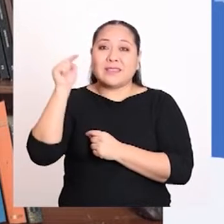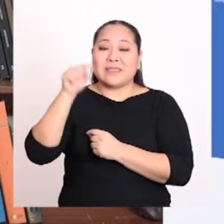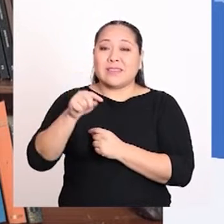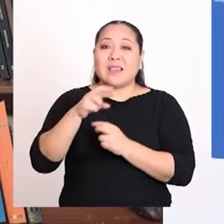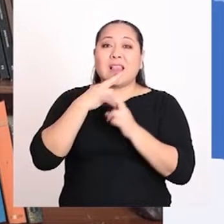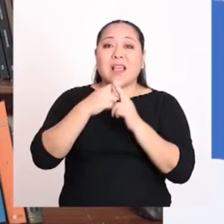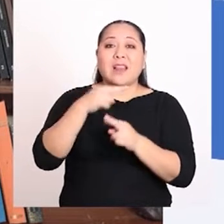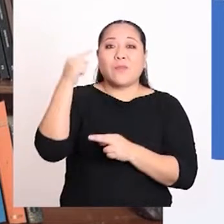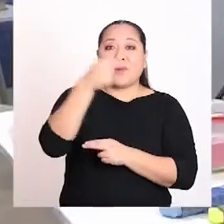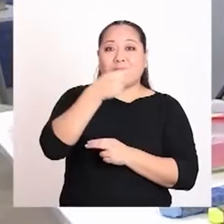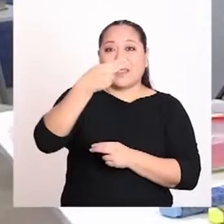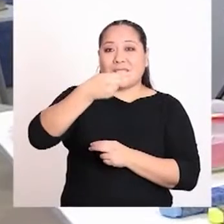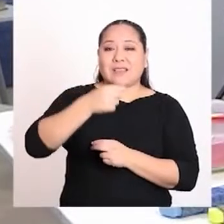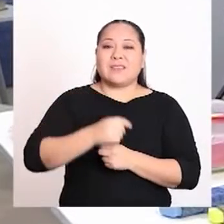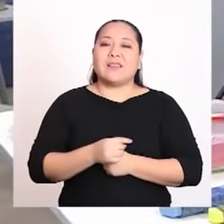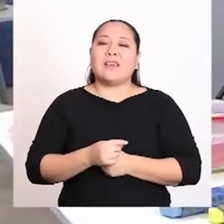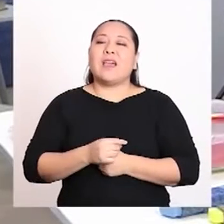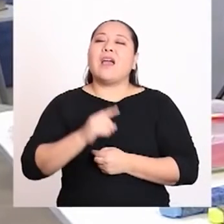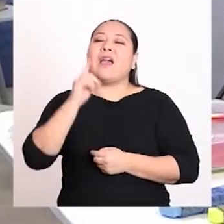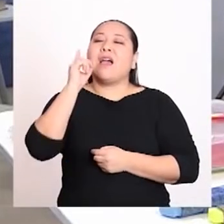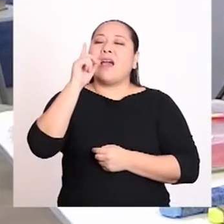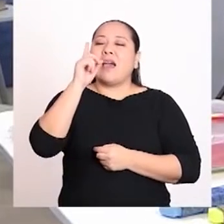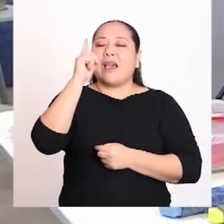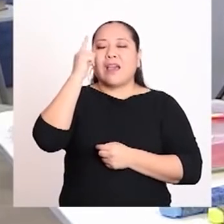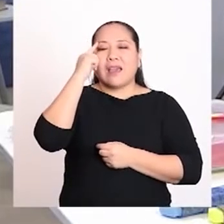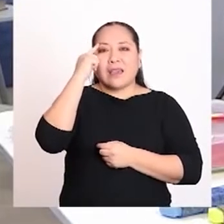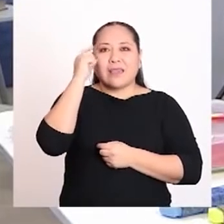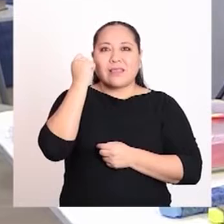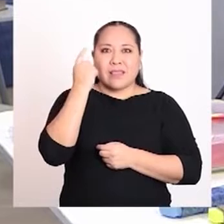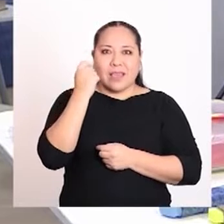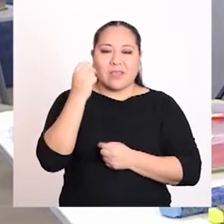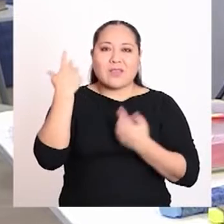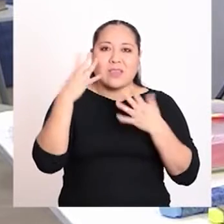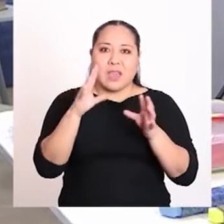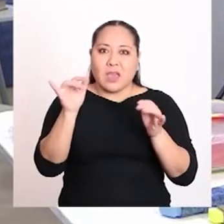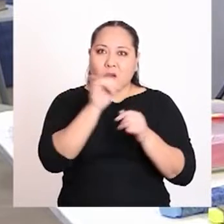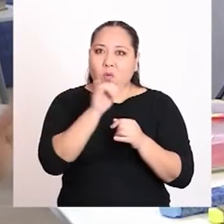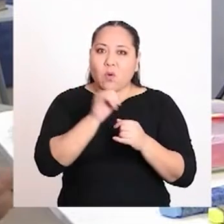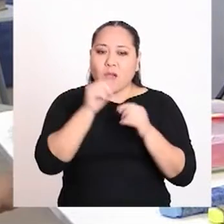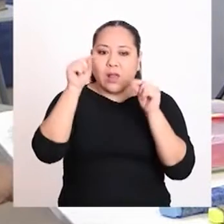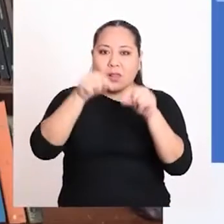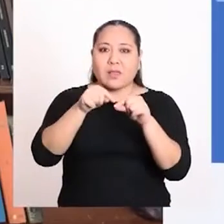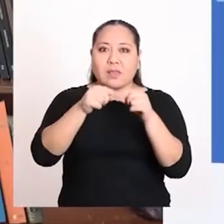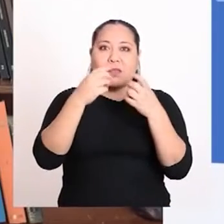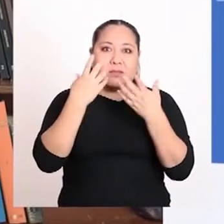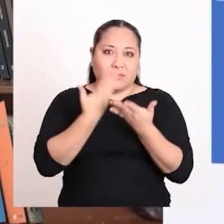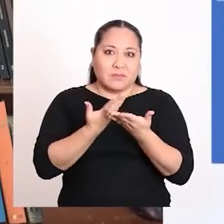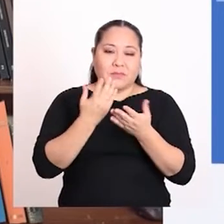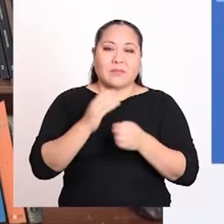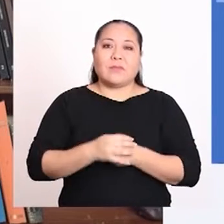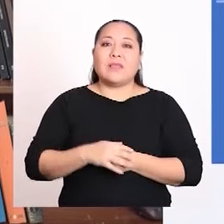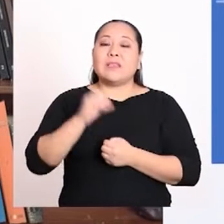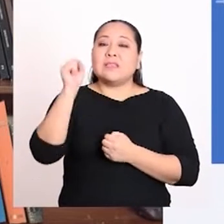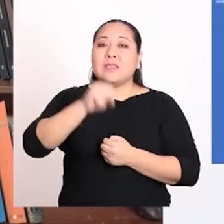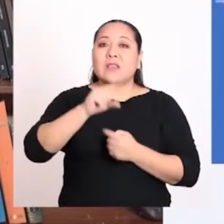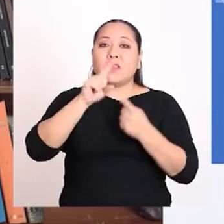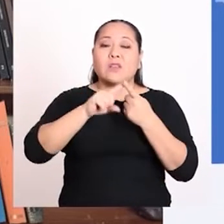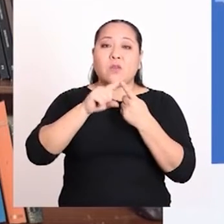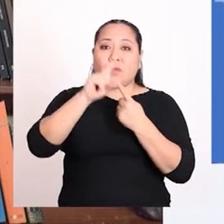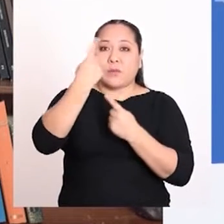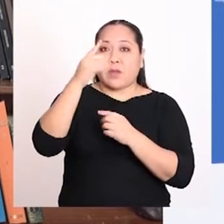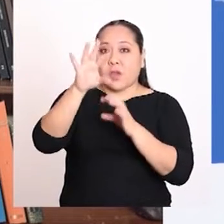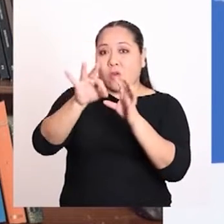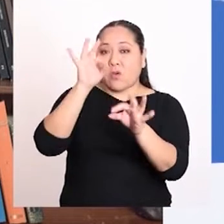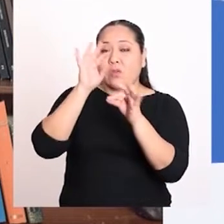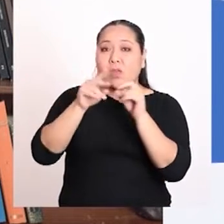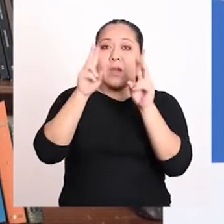nos resultó en h. Ya veo, entonces podemos hacer lo mismo en nuestro caso. Lo primero es identificar